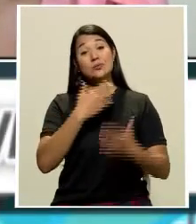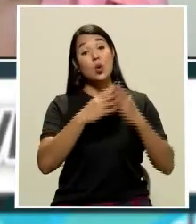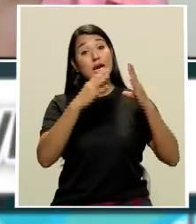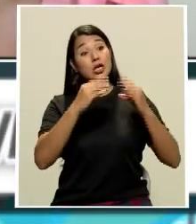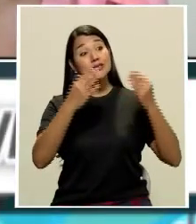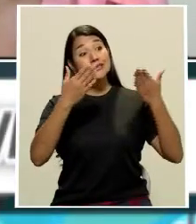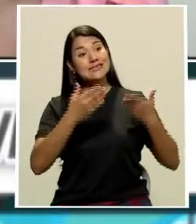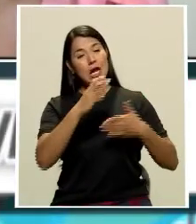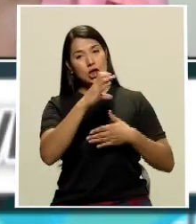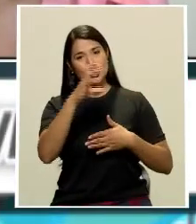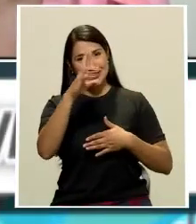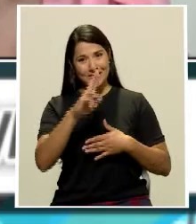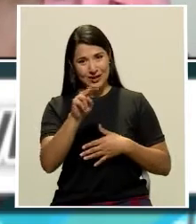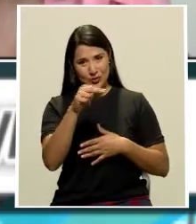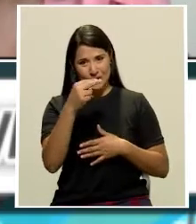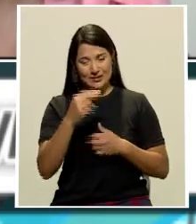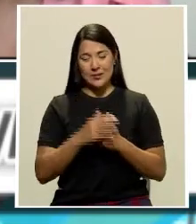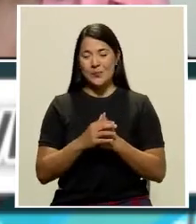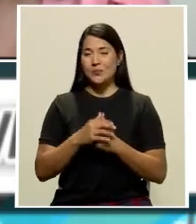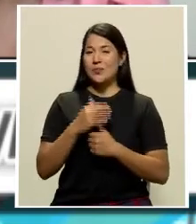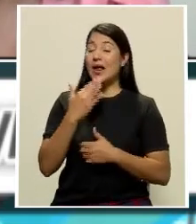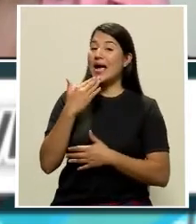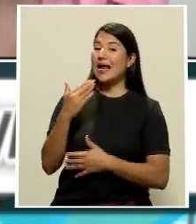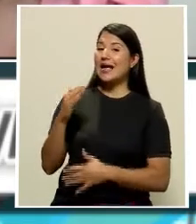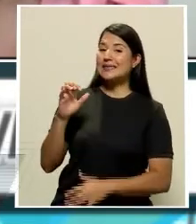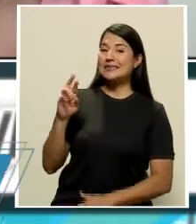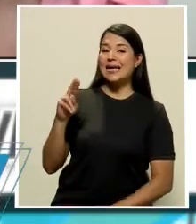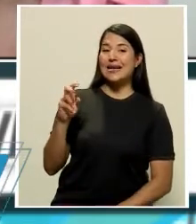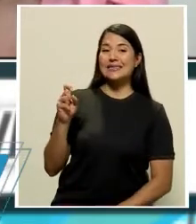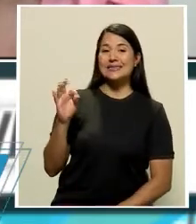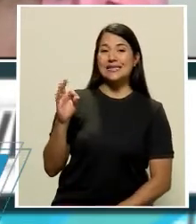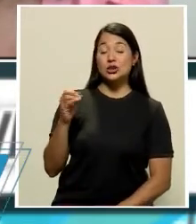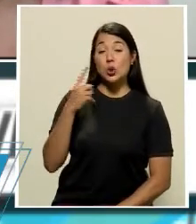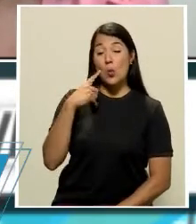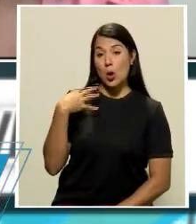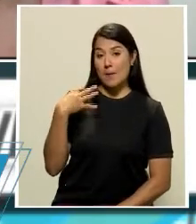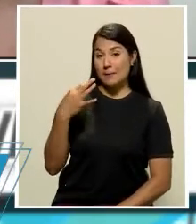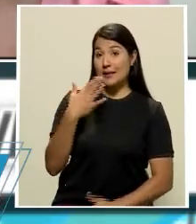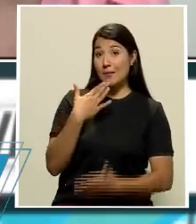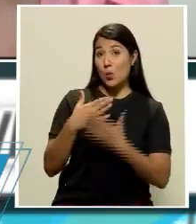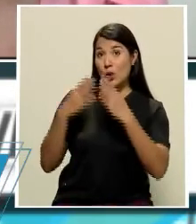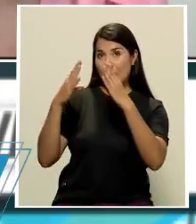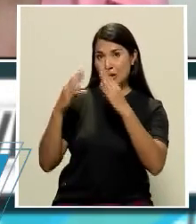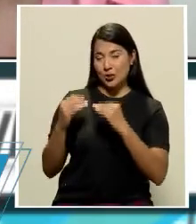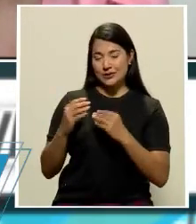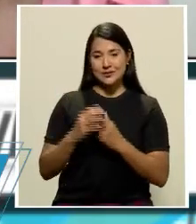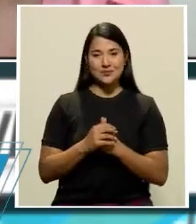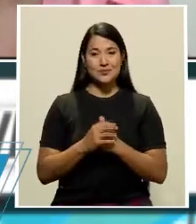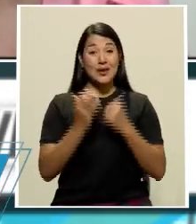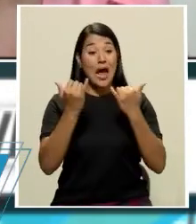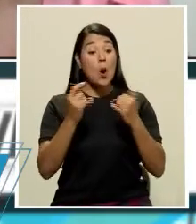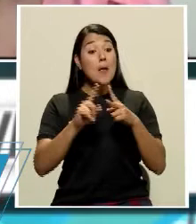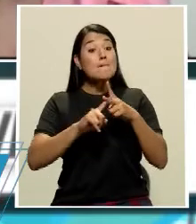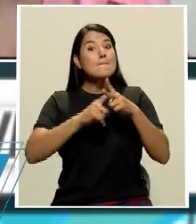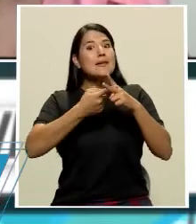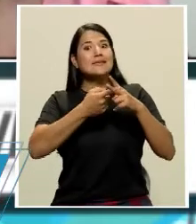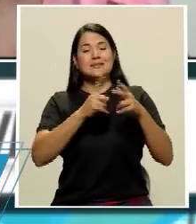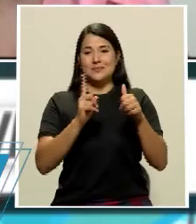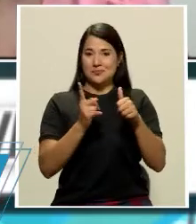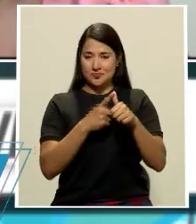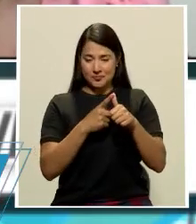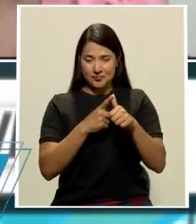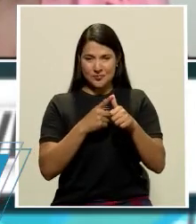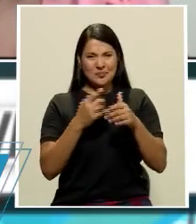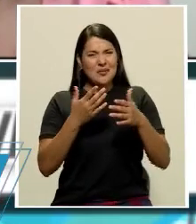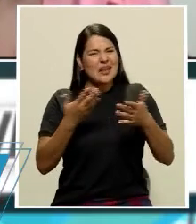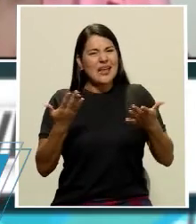Costa Rica Noticias. Gracias, don Ernesto, por la invitación. Buenas noches. Empecemos por el principio.